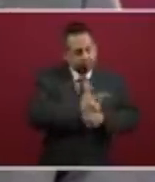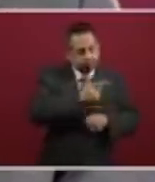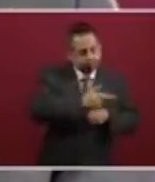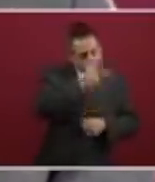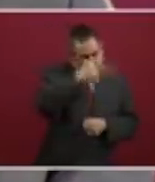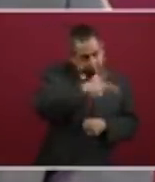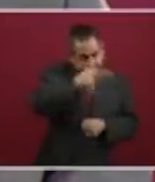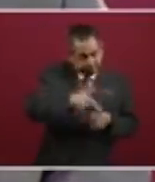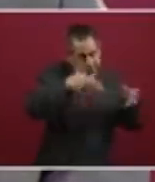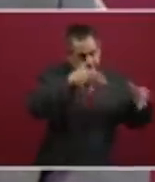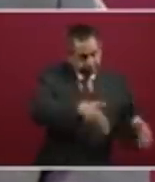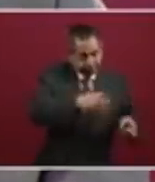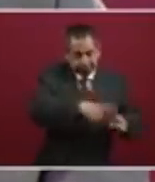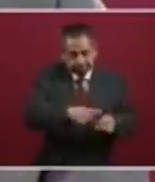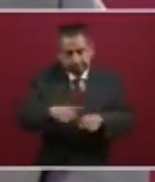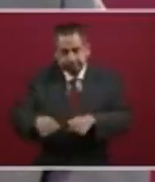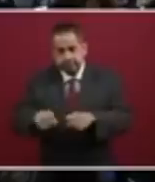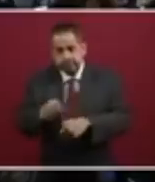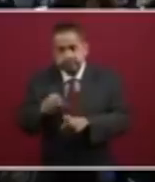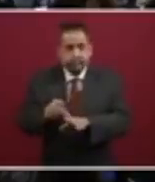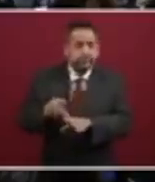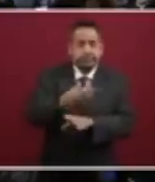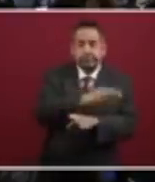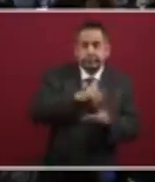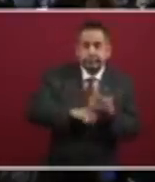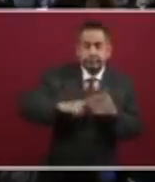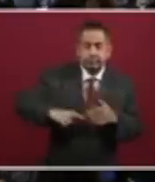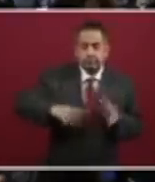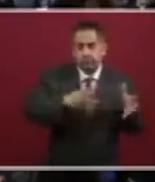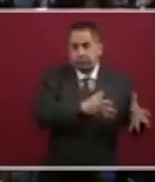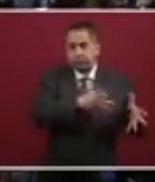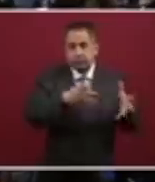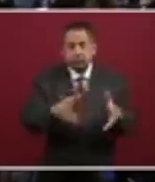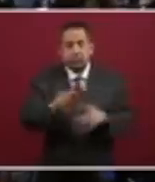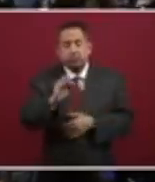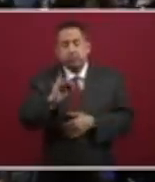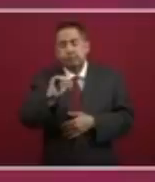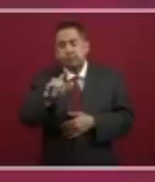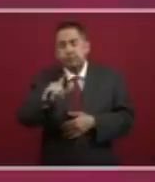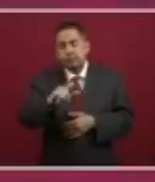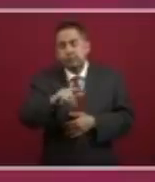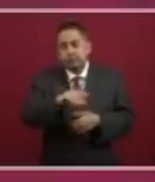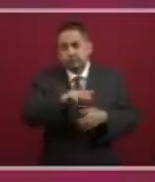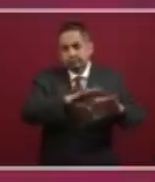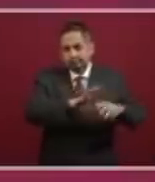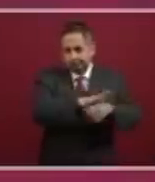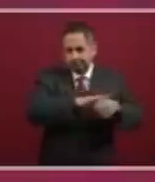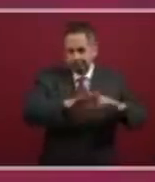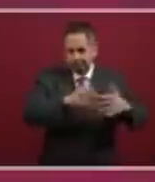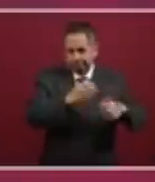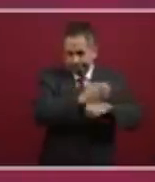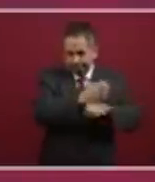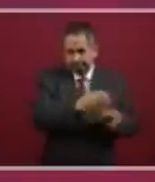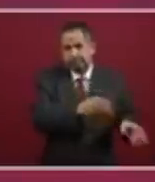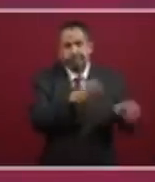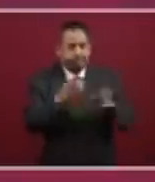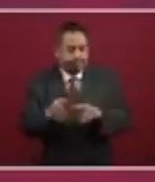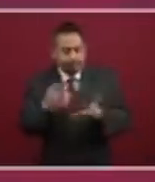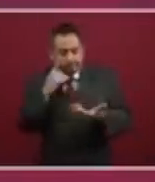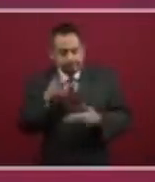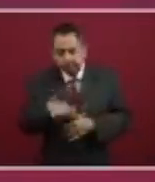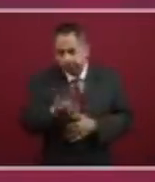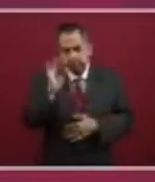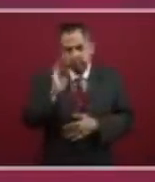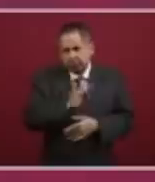fosas exhumadas antes de este gobierno está en las fiscalías locales o en la fiscalía general, de modo tal